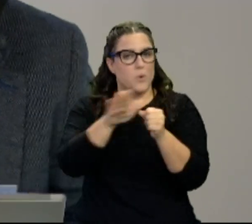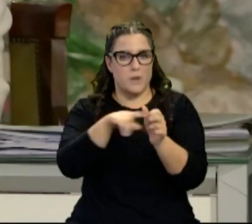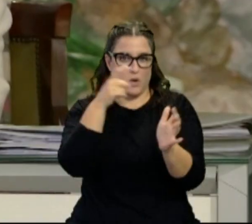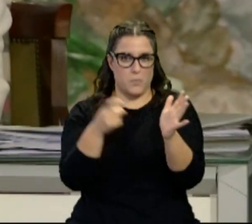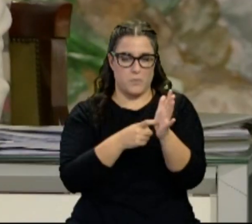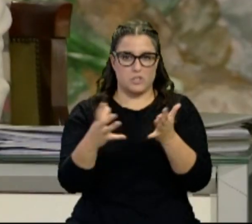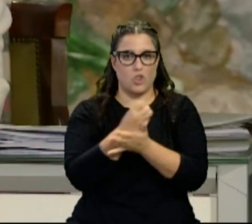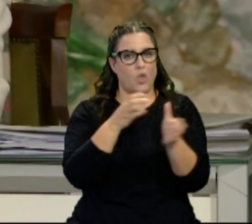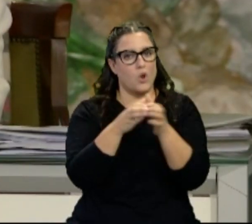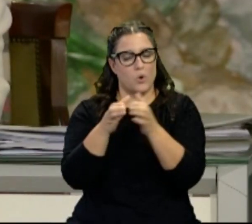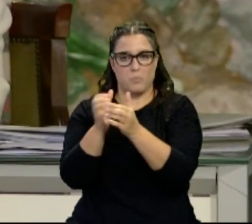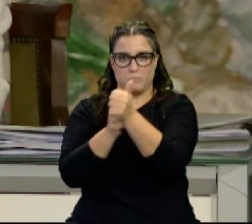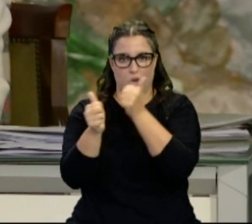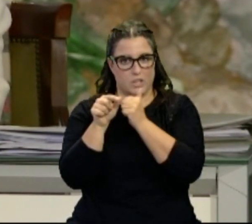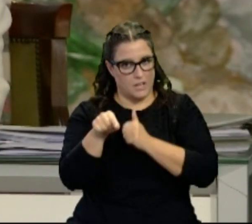prioritarios.